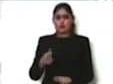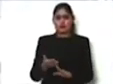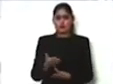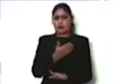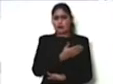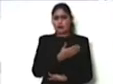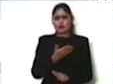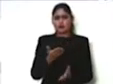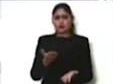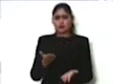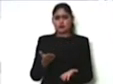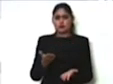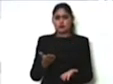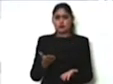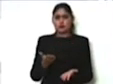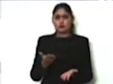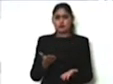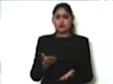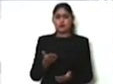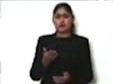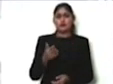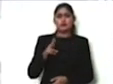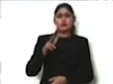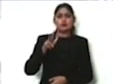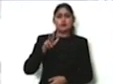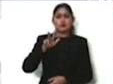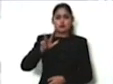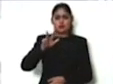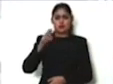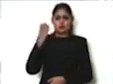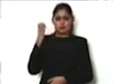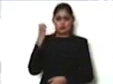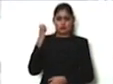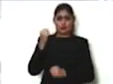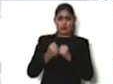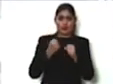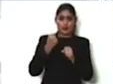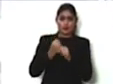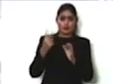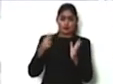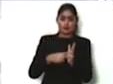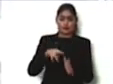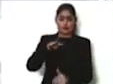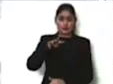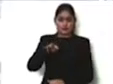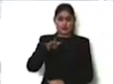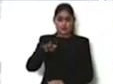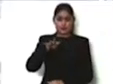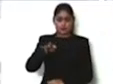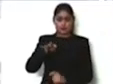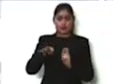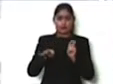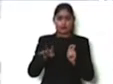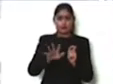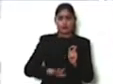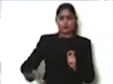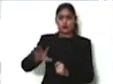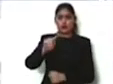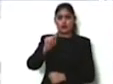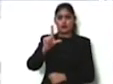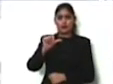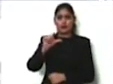se verificó el pasado 18 de enero pero del 2019 en wilmington